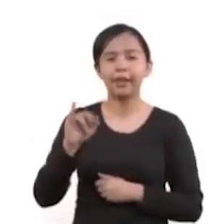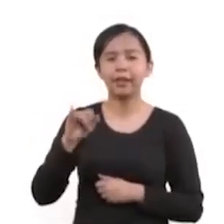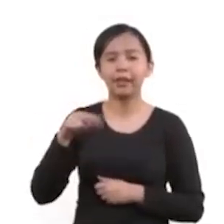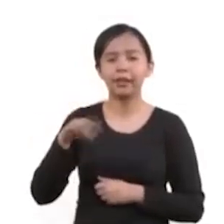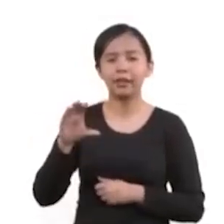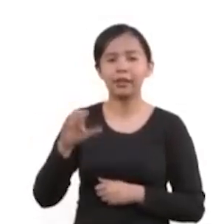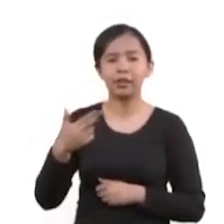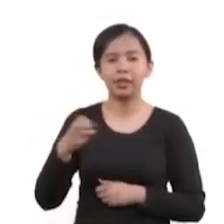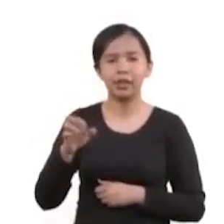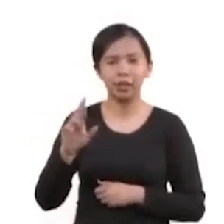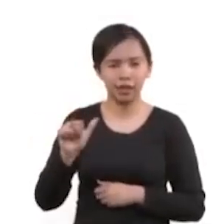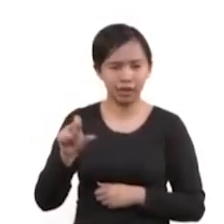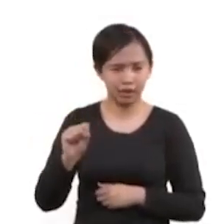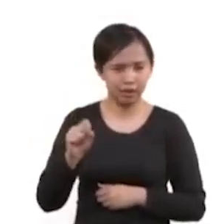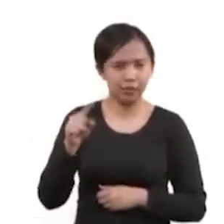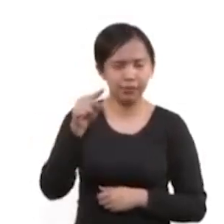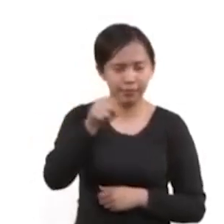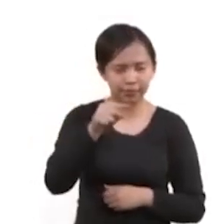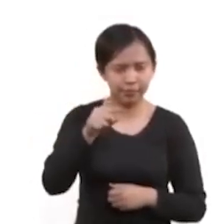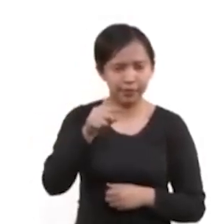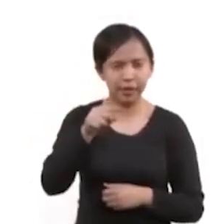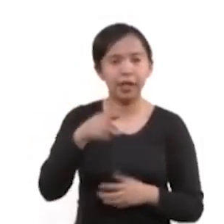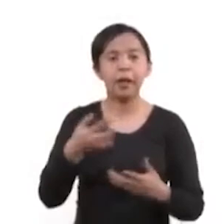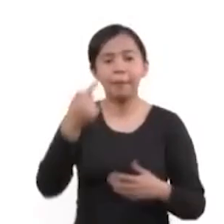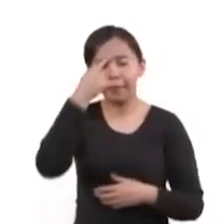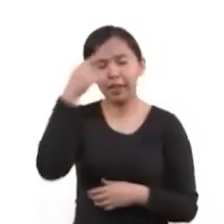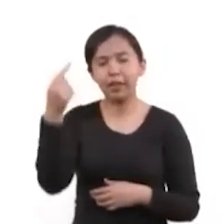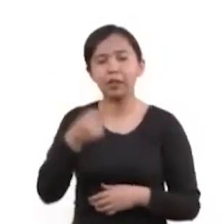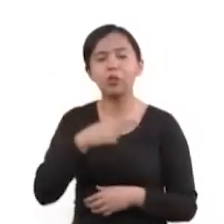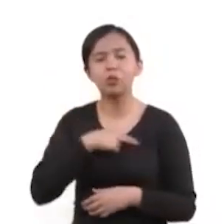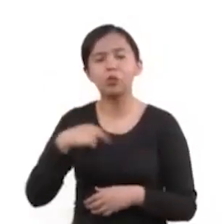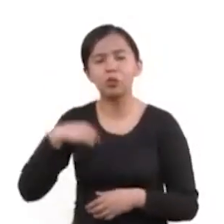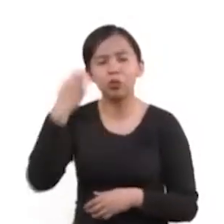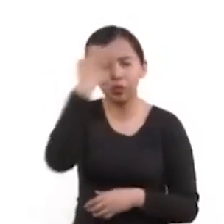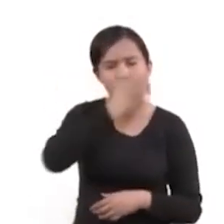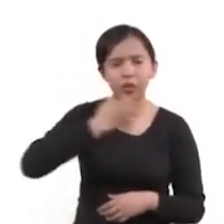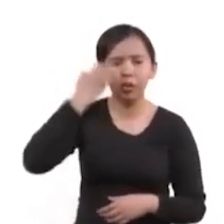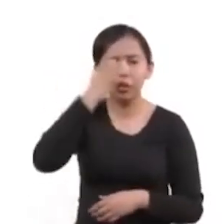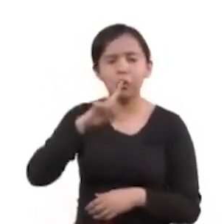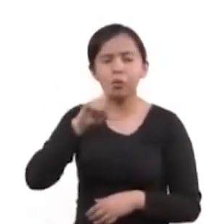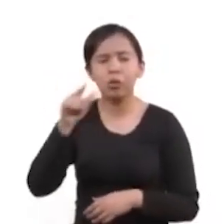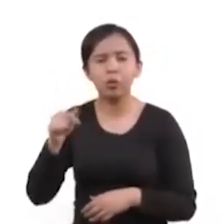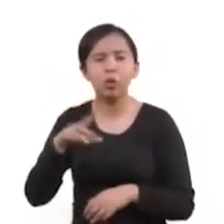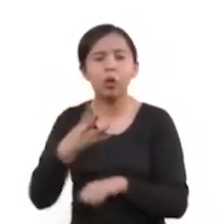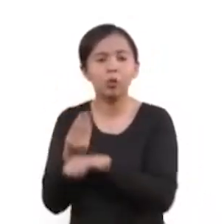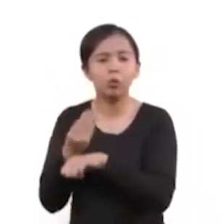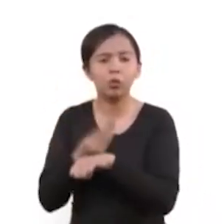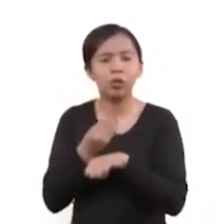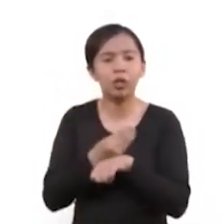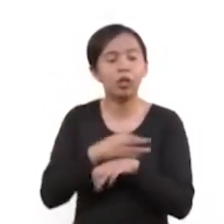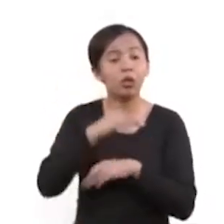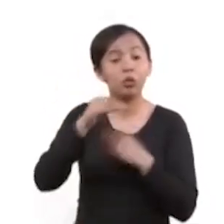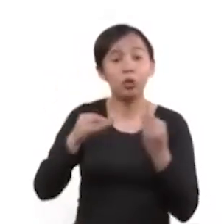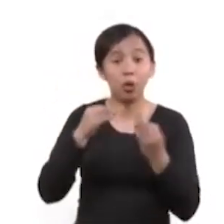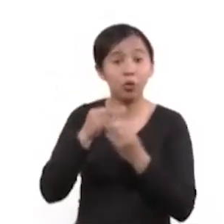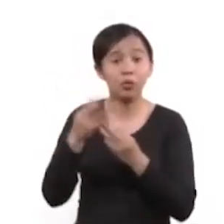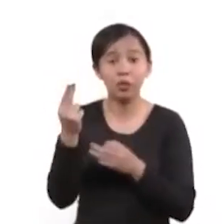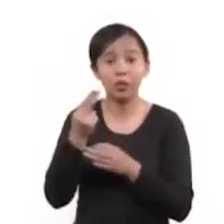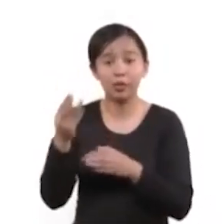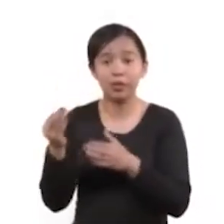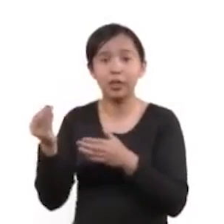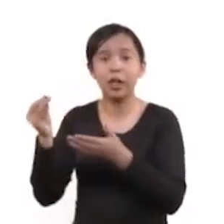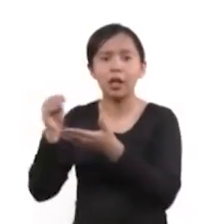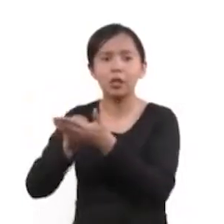ahí, inspeccionamos las traves. Hay procedimientos de reparación de traves, todas las fisuras se inyectan, si es necesario se